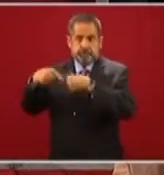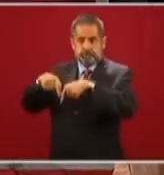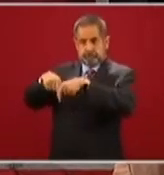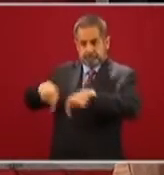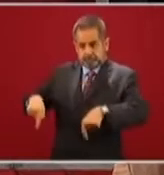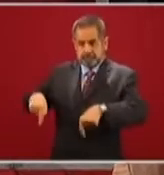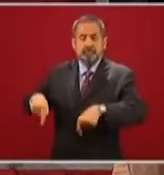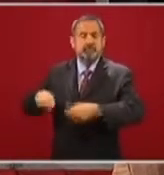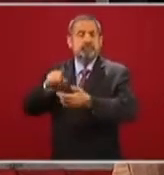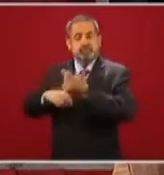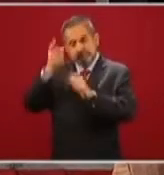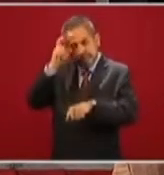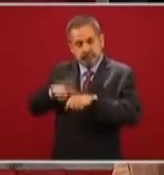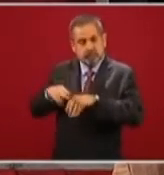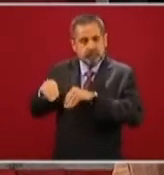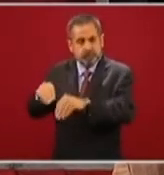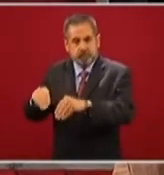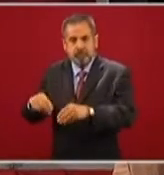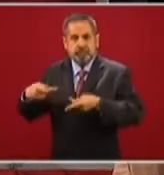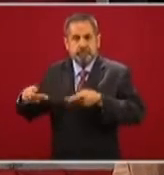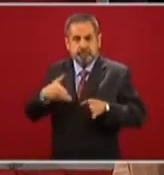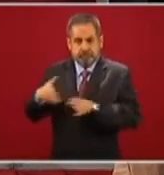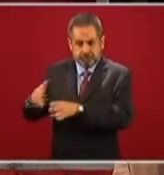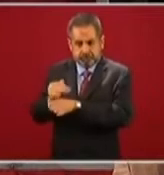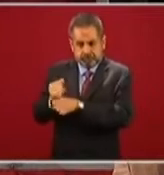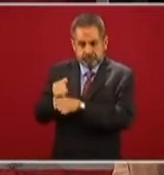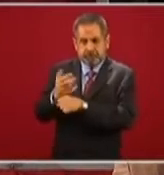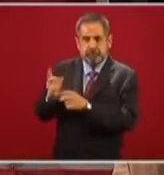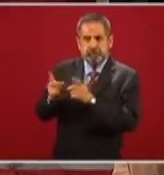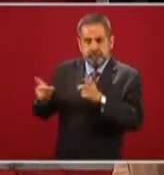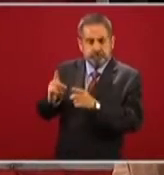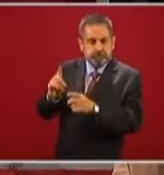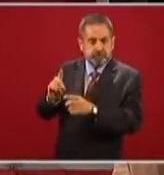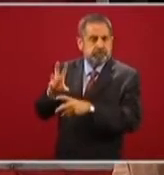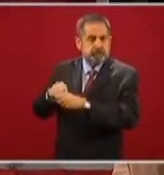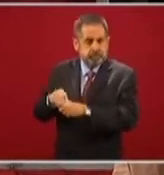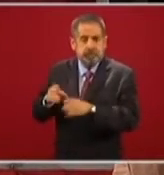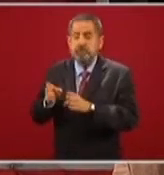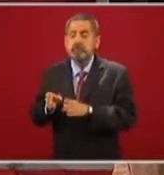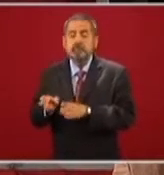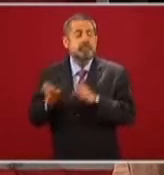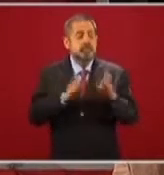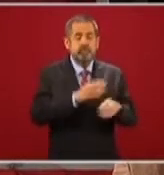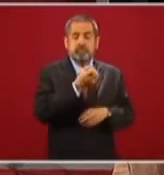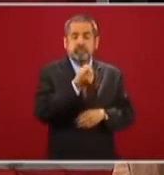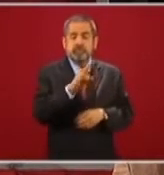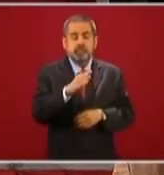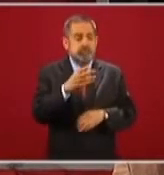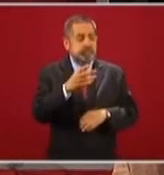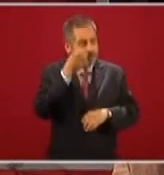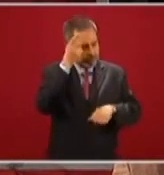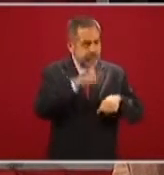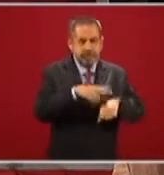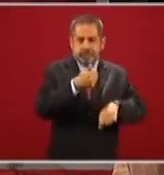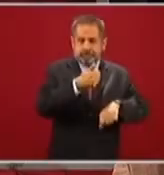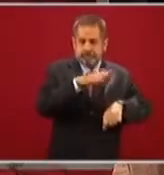operación, una dirección de planeación, investigación y desarrollo, y de la subdirección general